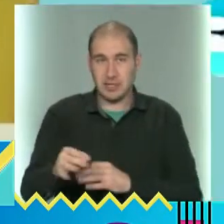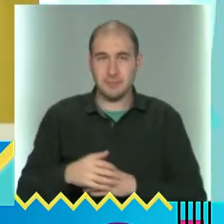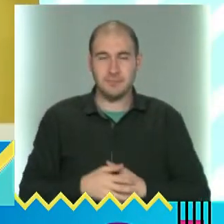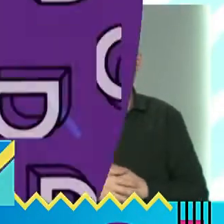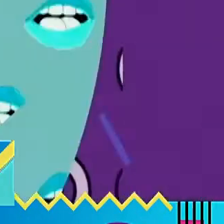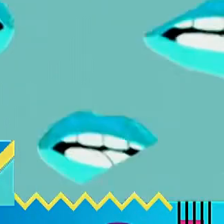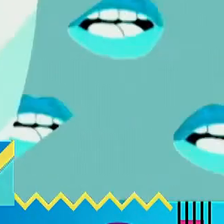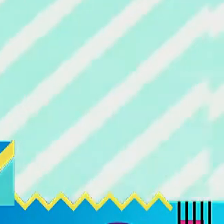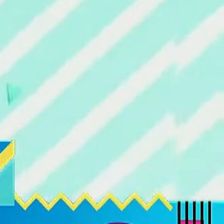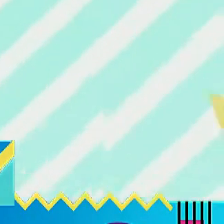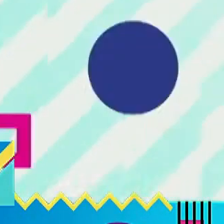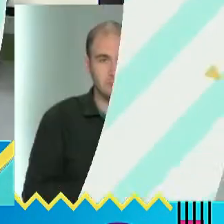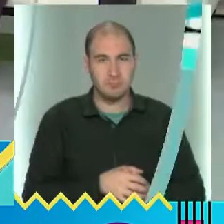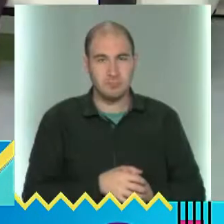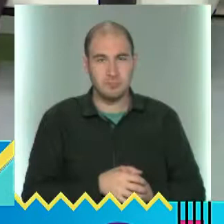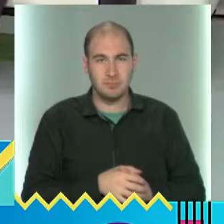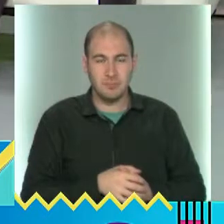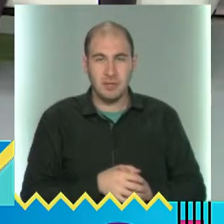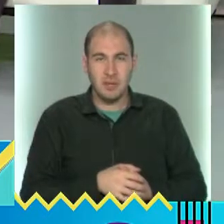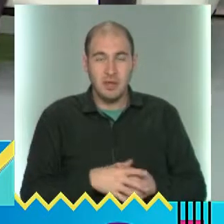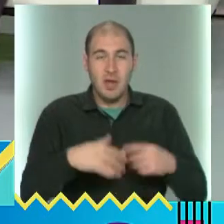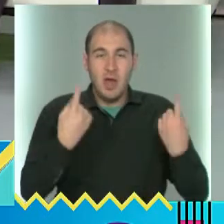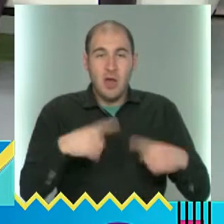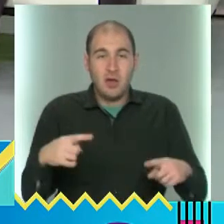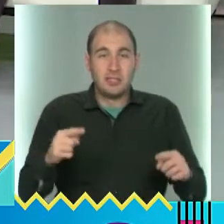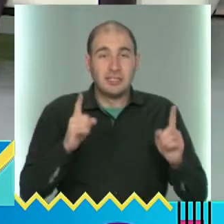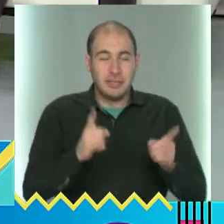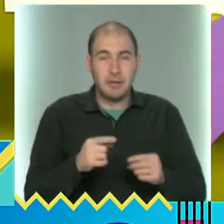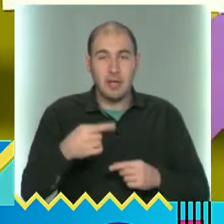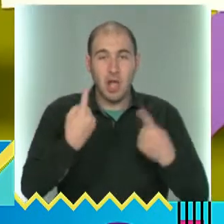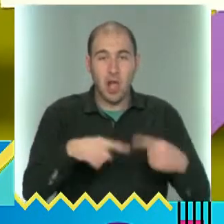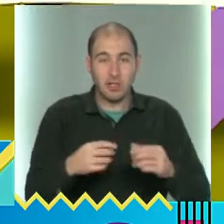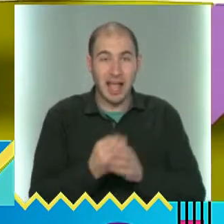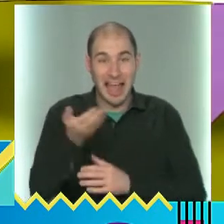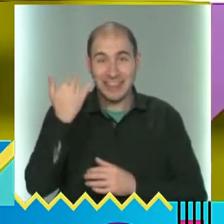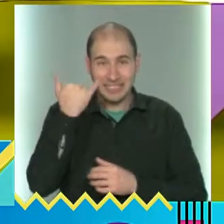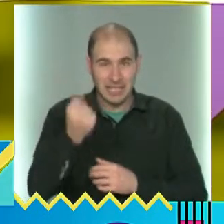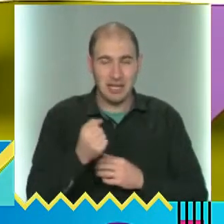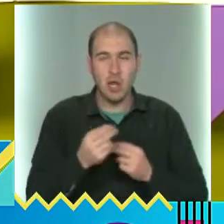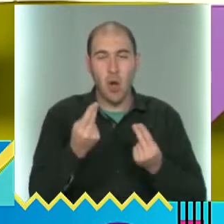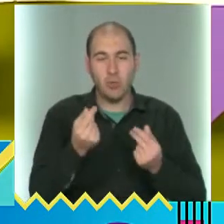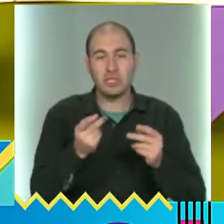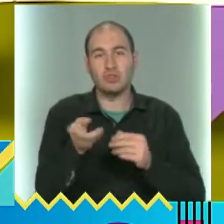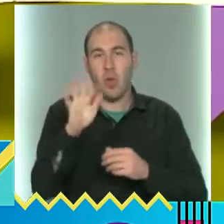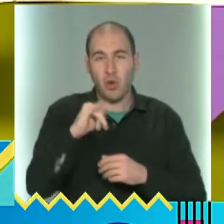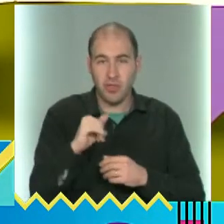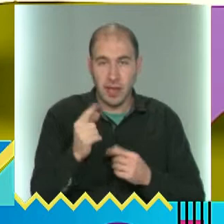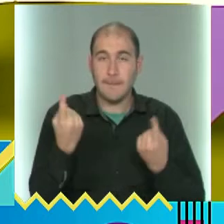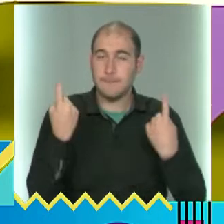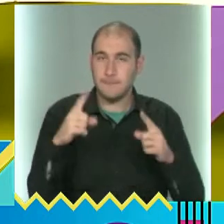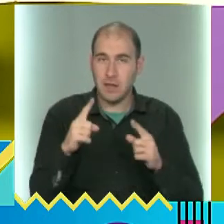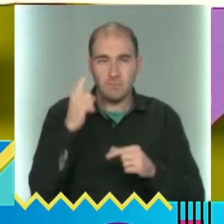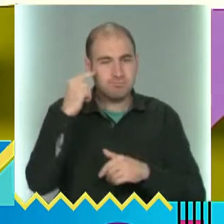auxilios. Perfecto. Algo que tiene que ver también con un producto que ya existe, que utilizamos a diario, pero que